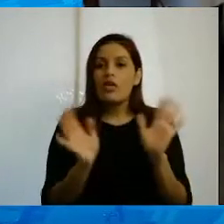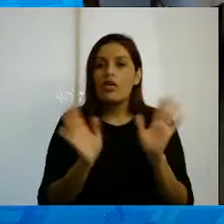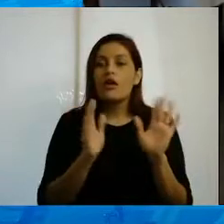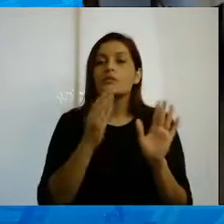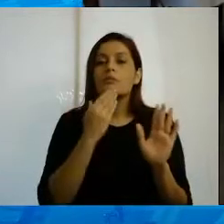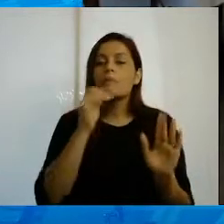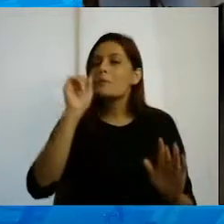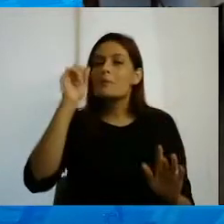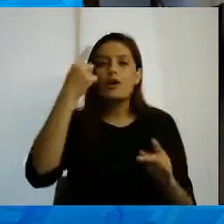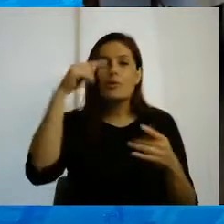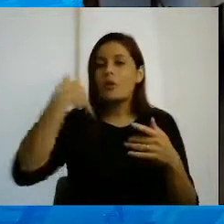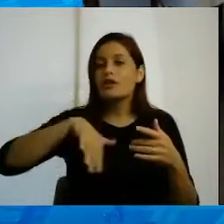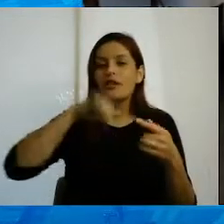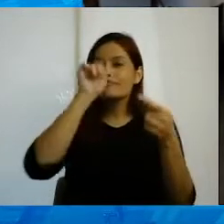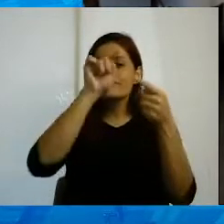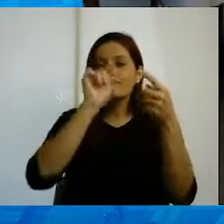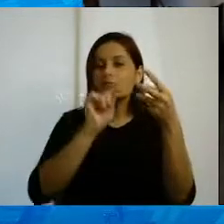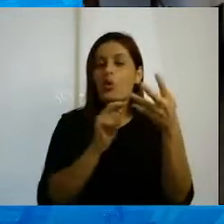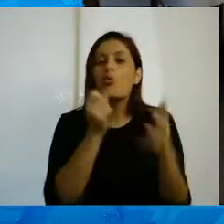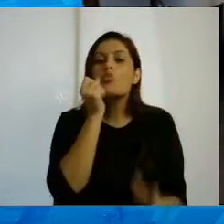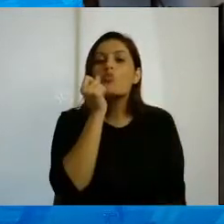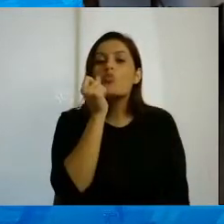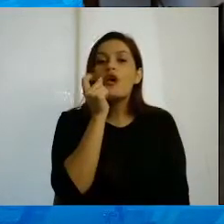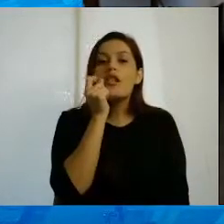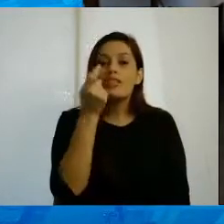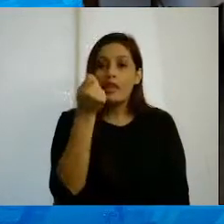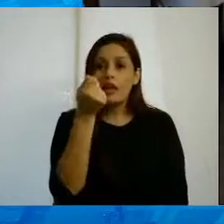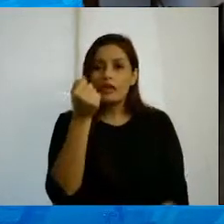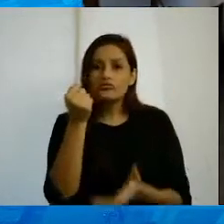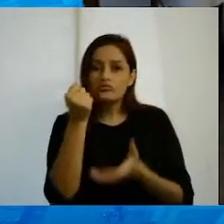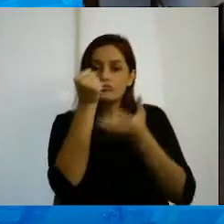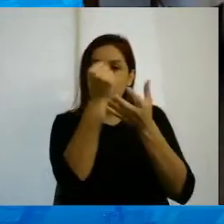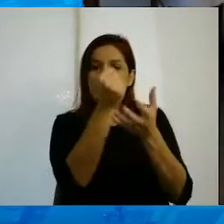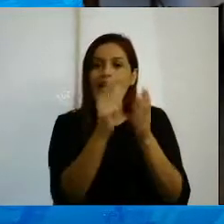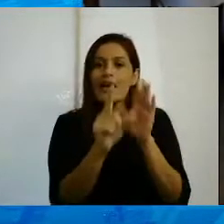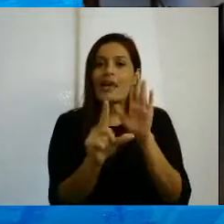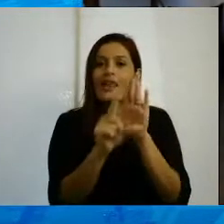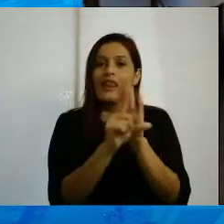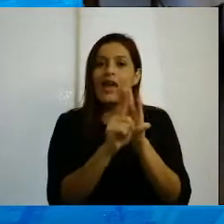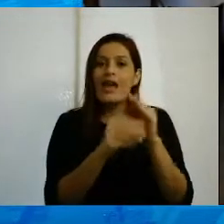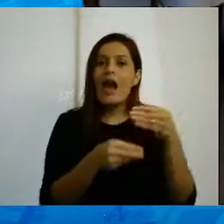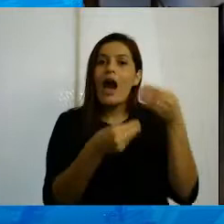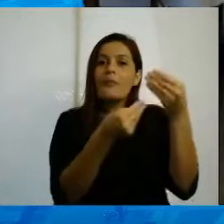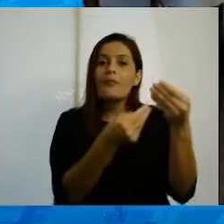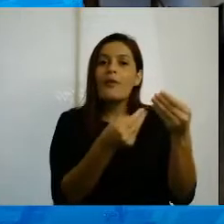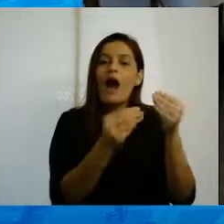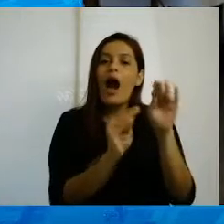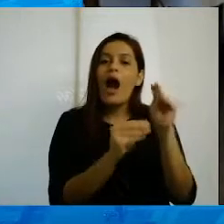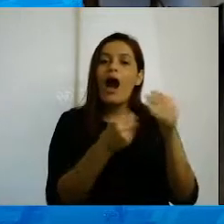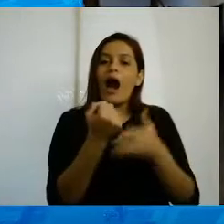la priorización de la inversión de los recursos de esta ley de aporte al espacio público.